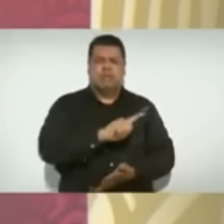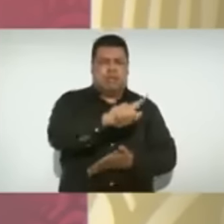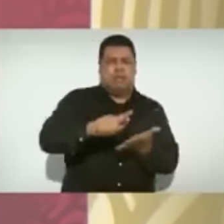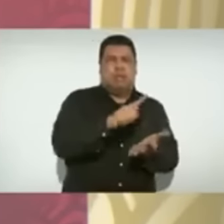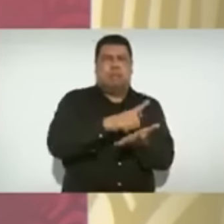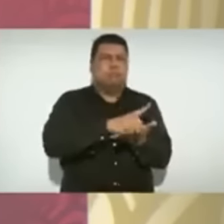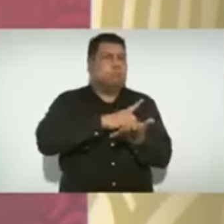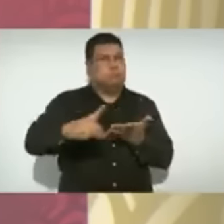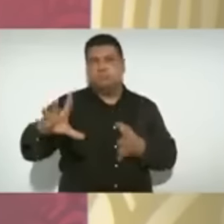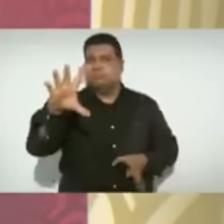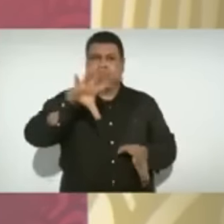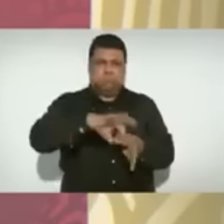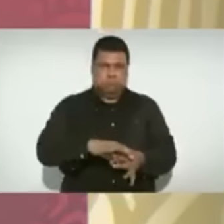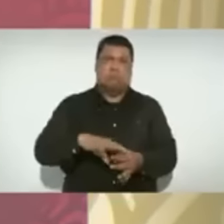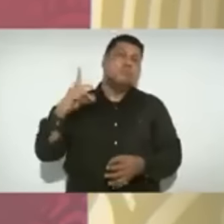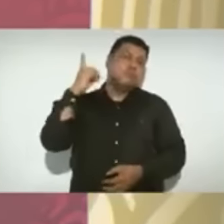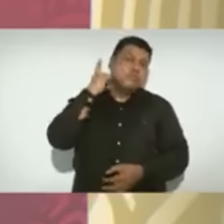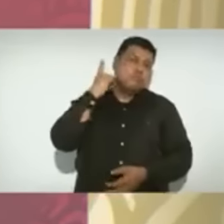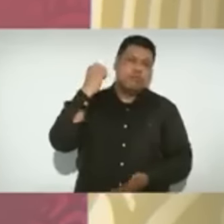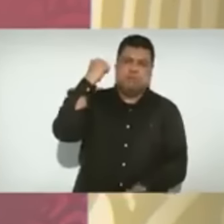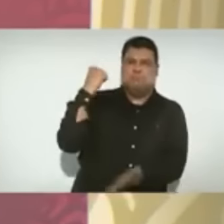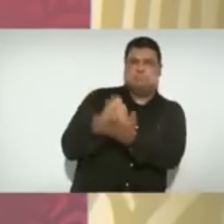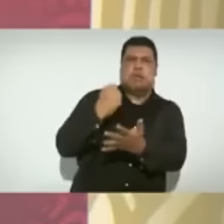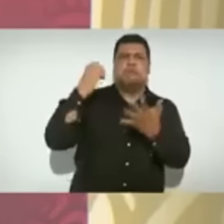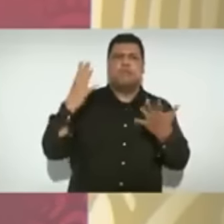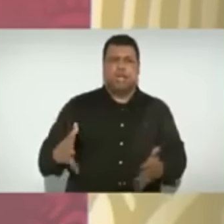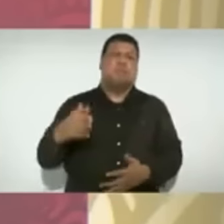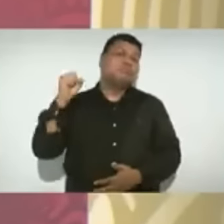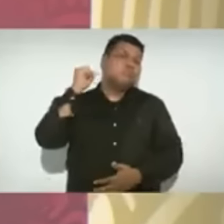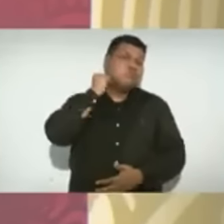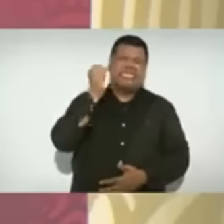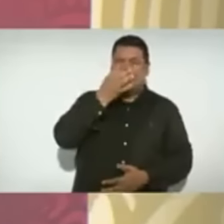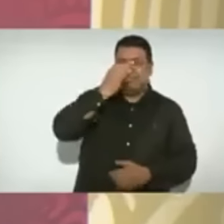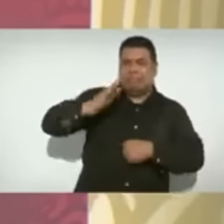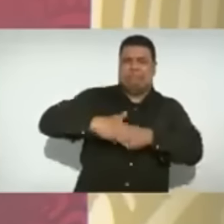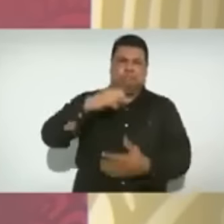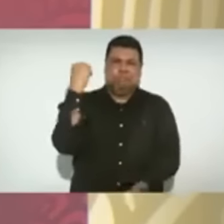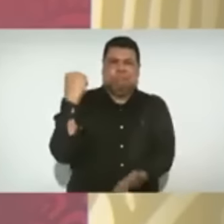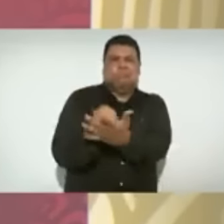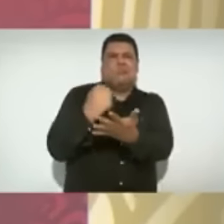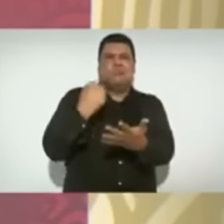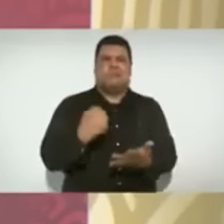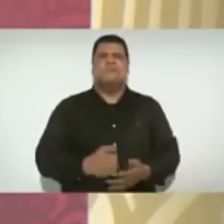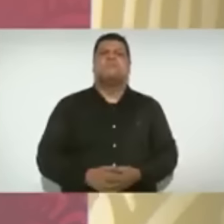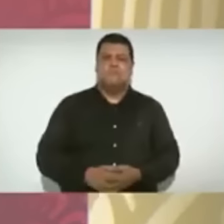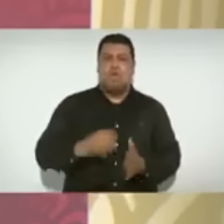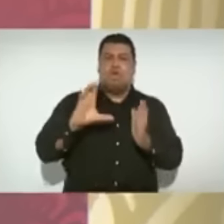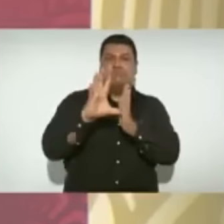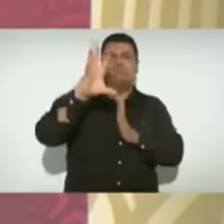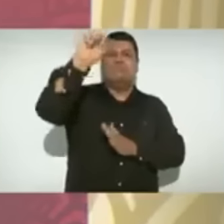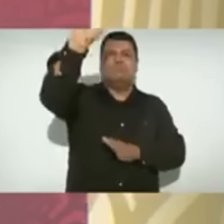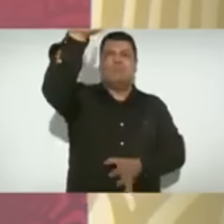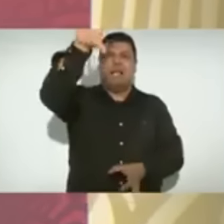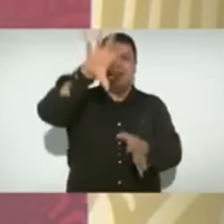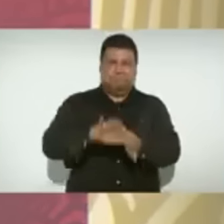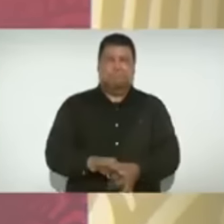ya lo están aprobando los diputados y pronto los senadores van a ser parte de la Constitución de la República.